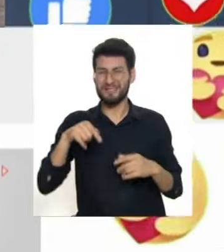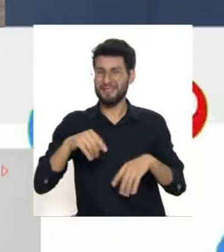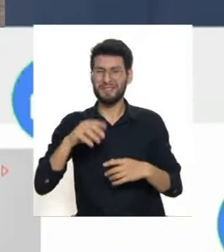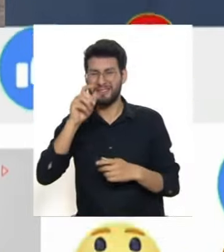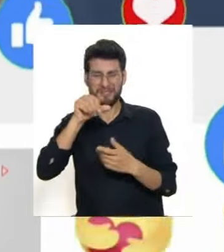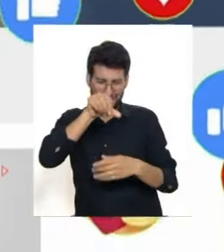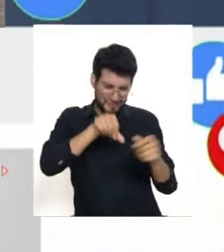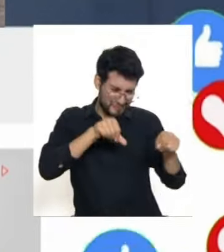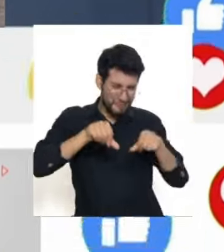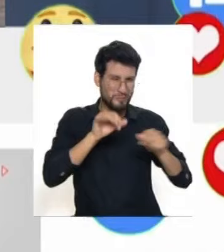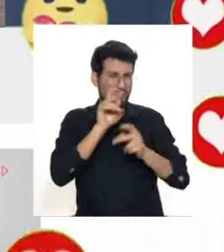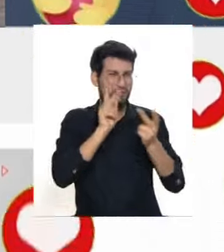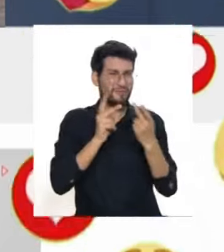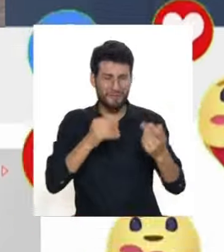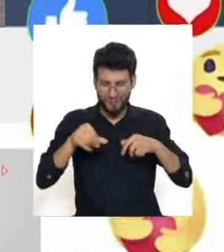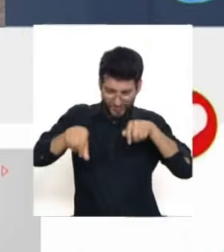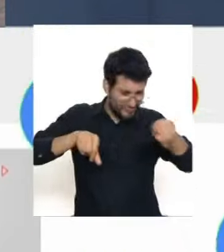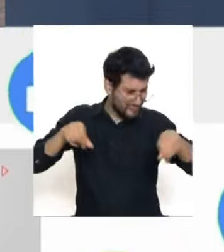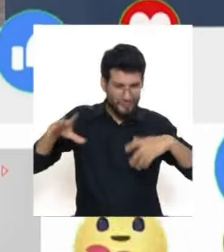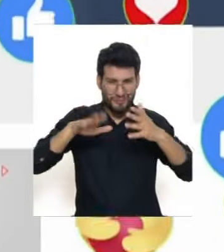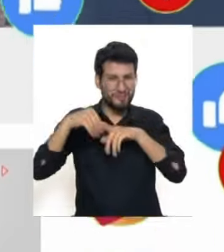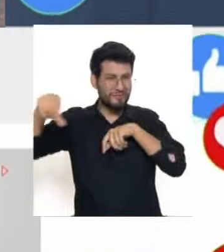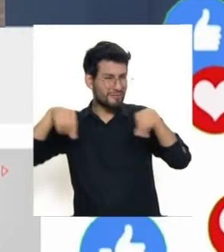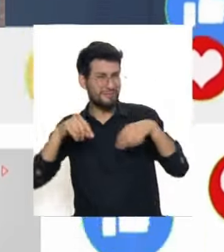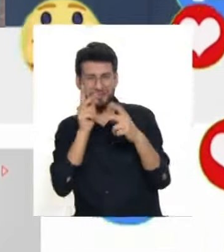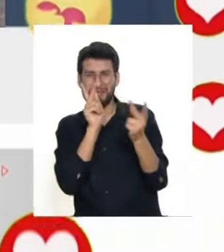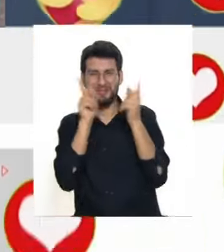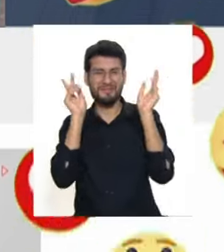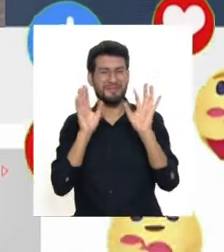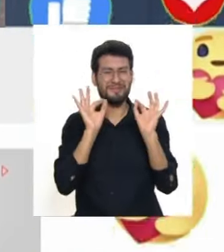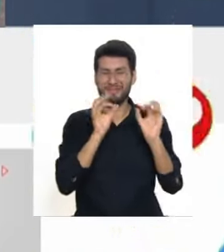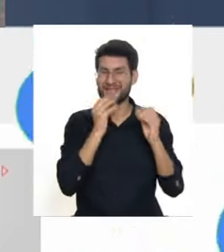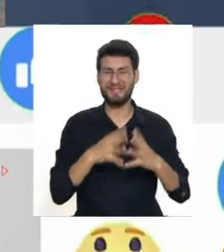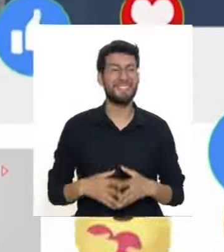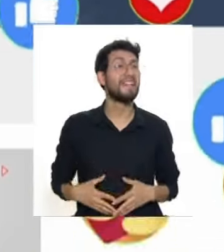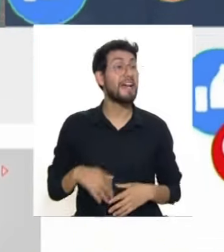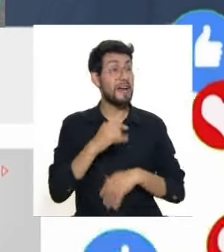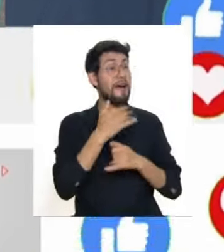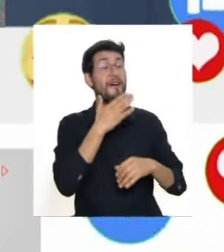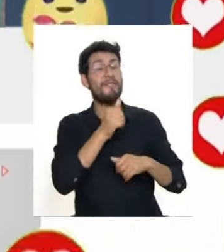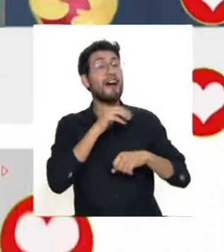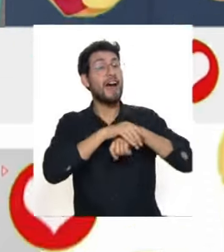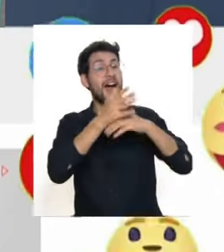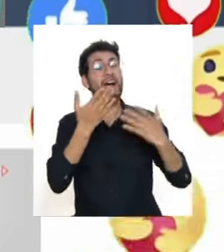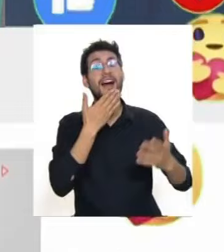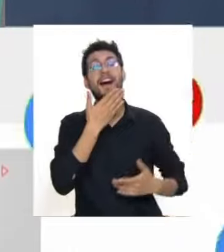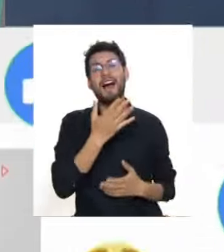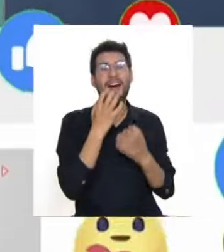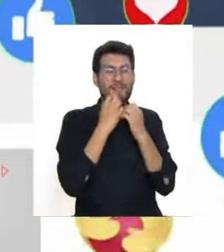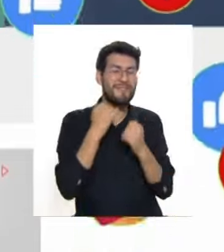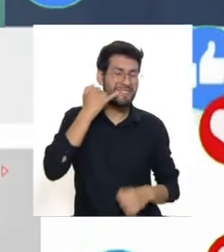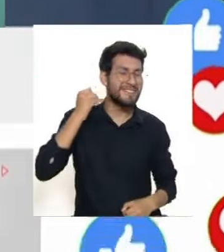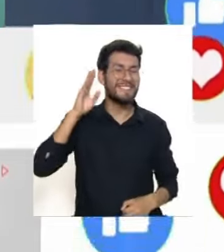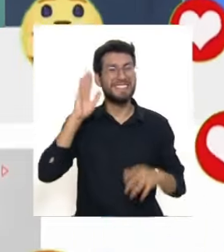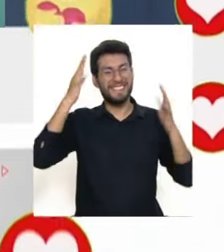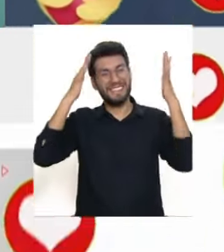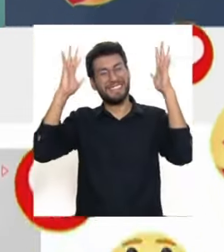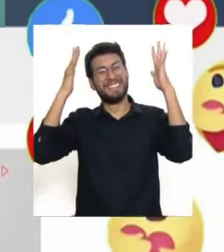así cirujanos todos operando a la vez. Todo listo. Perfecto, una cosa. Oye, pero no hemos saludado a nuestro querido